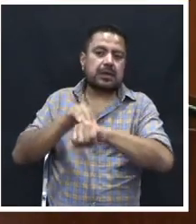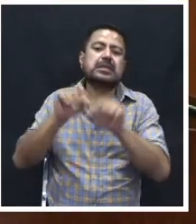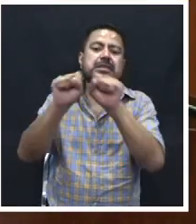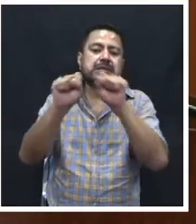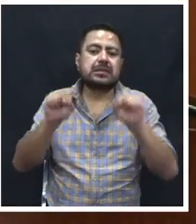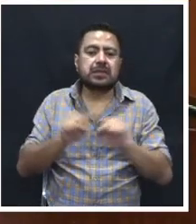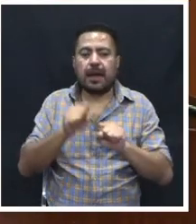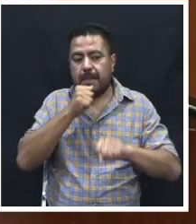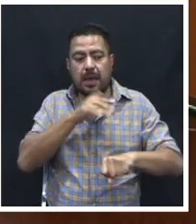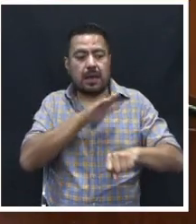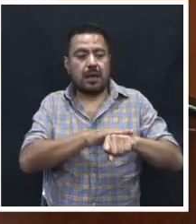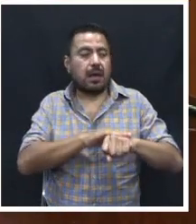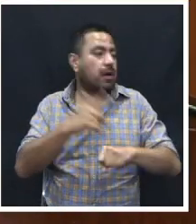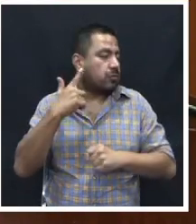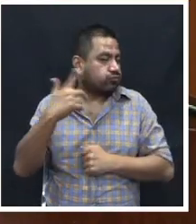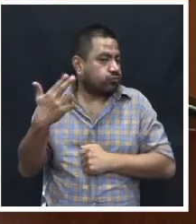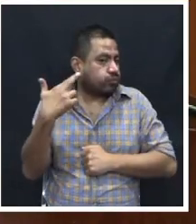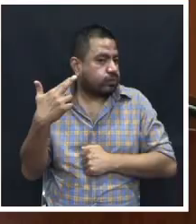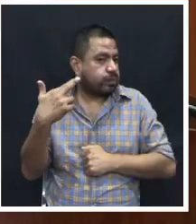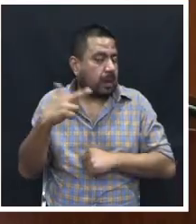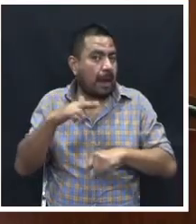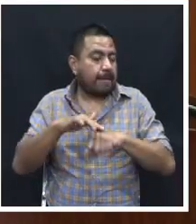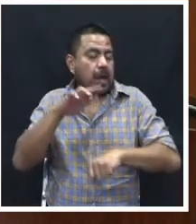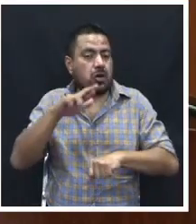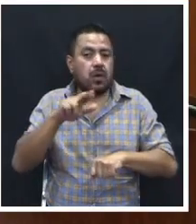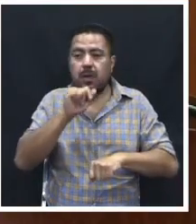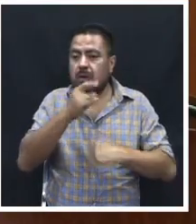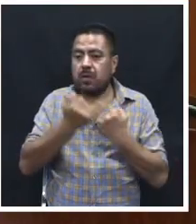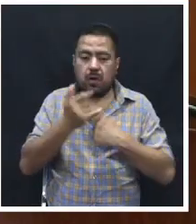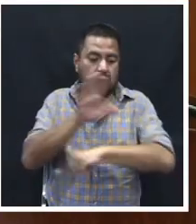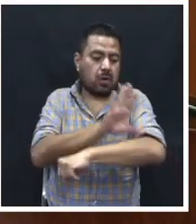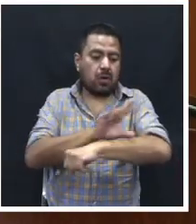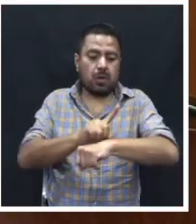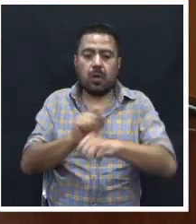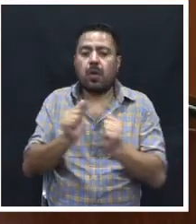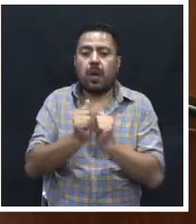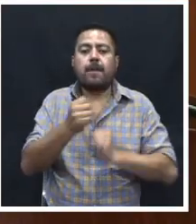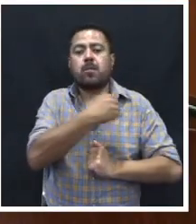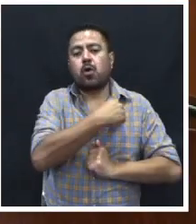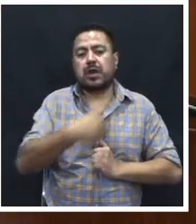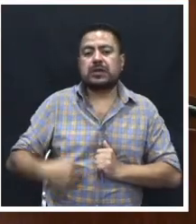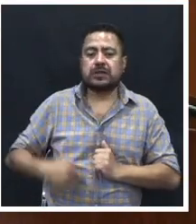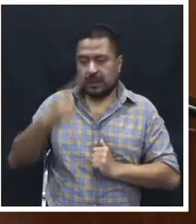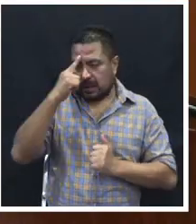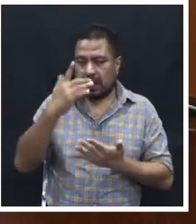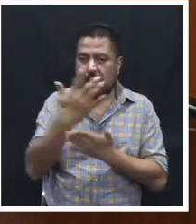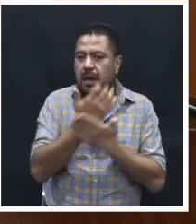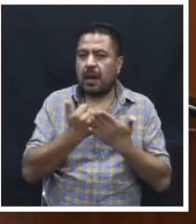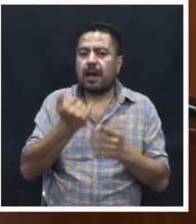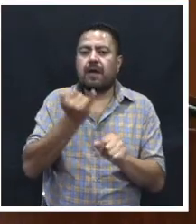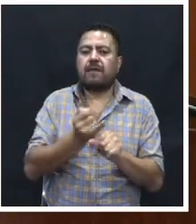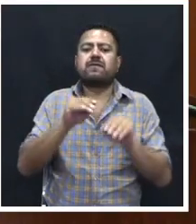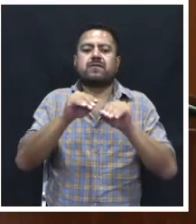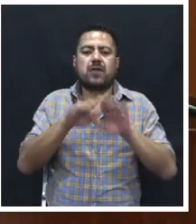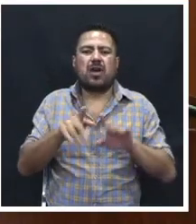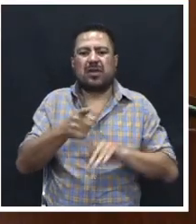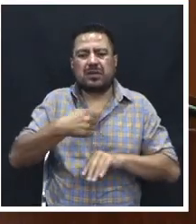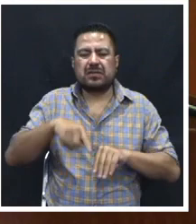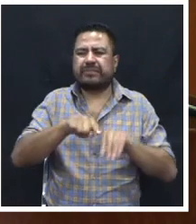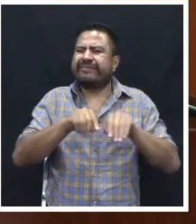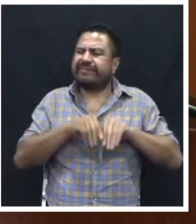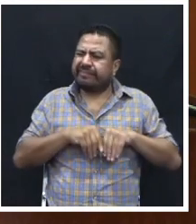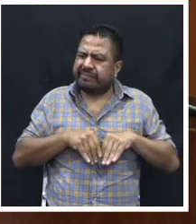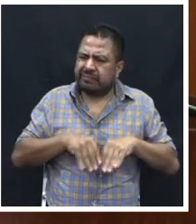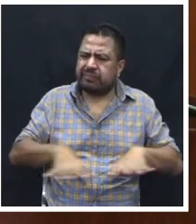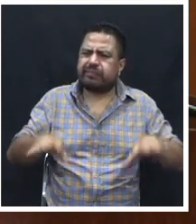sistemas de alerta temprana, así como una mayor coordinación con las autoridades municipales para garantizar que la información llegue por